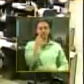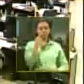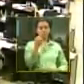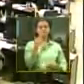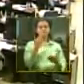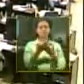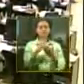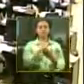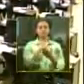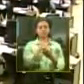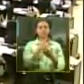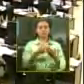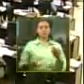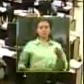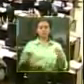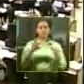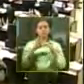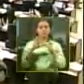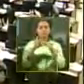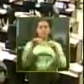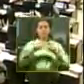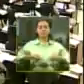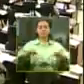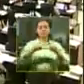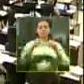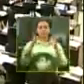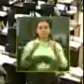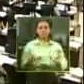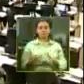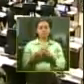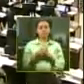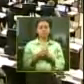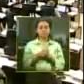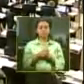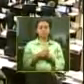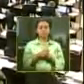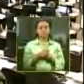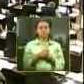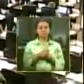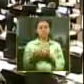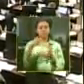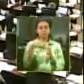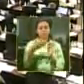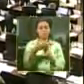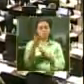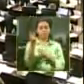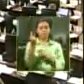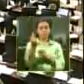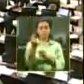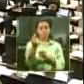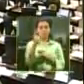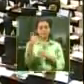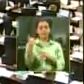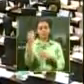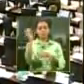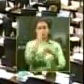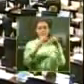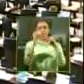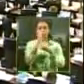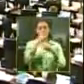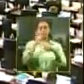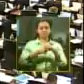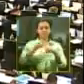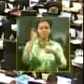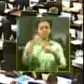Gracias, señor presidente, compañeras y compañeros asambleístas. Voy a ser muy breve, tengo una observación concreta en